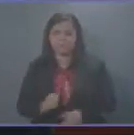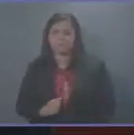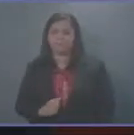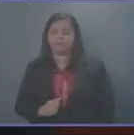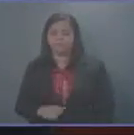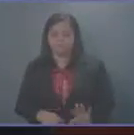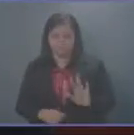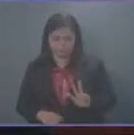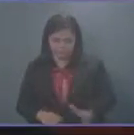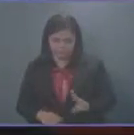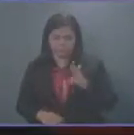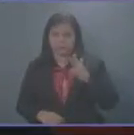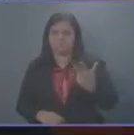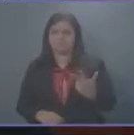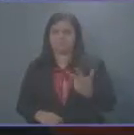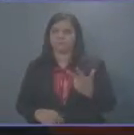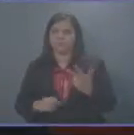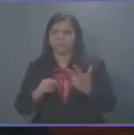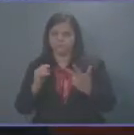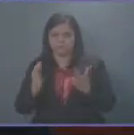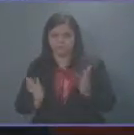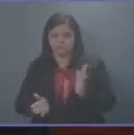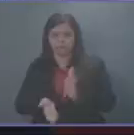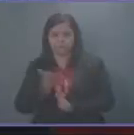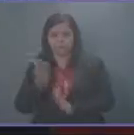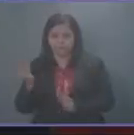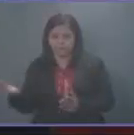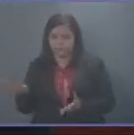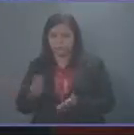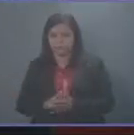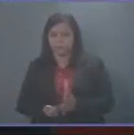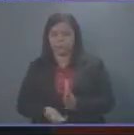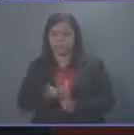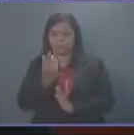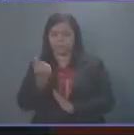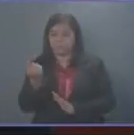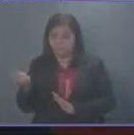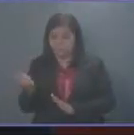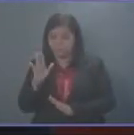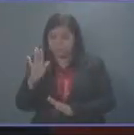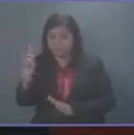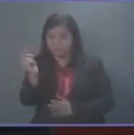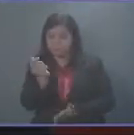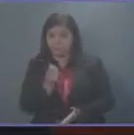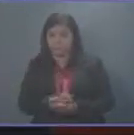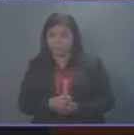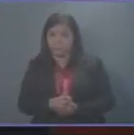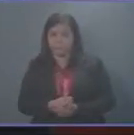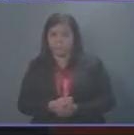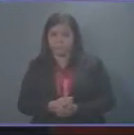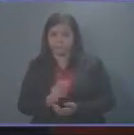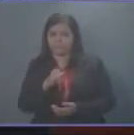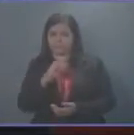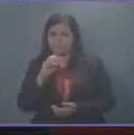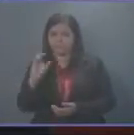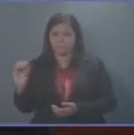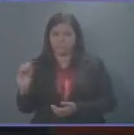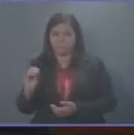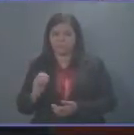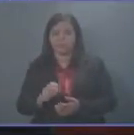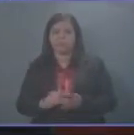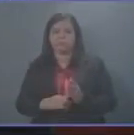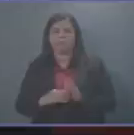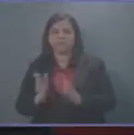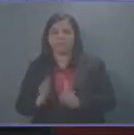3. Que como un incentivo adicional a aquellos usuarios que han aumentado su inversión en un 100% con relación